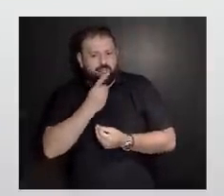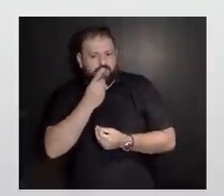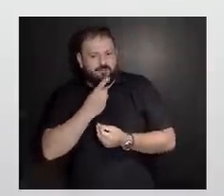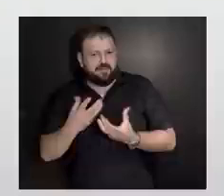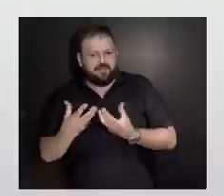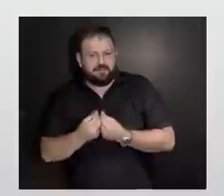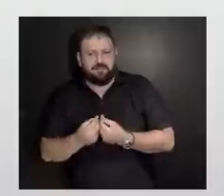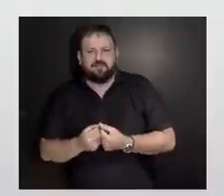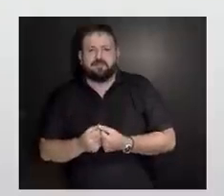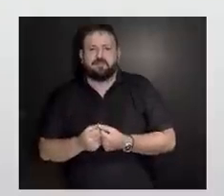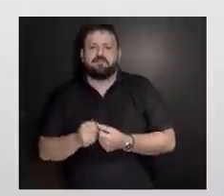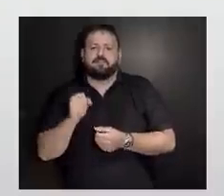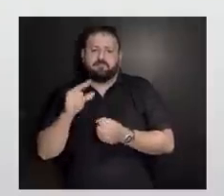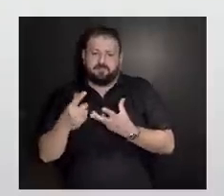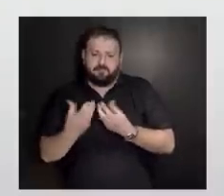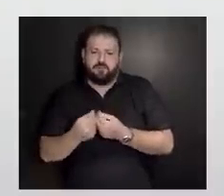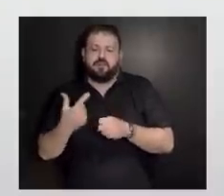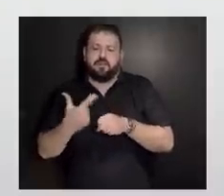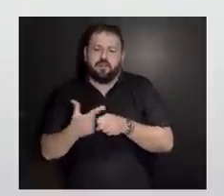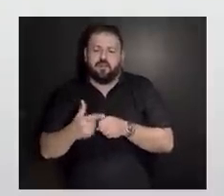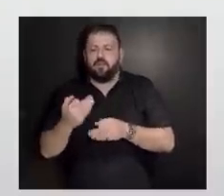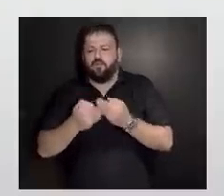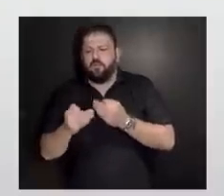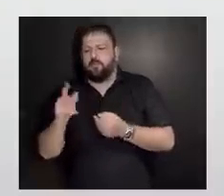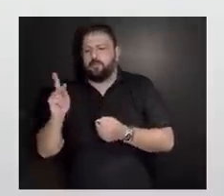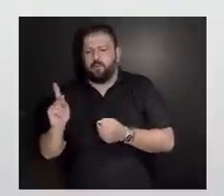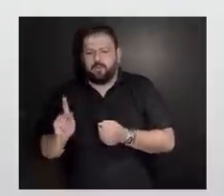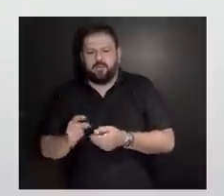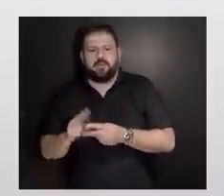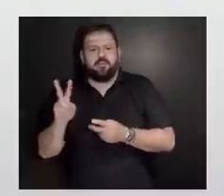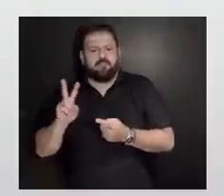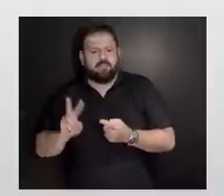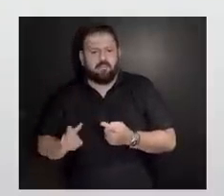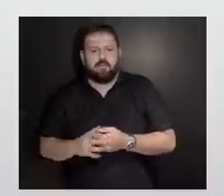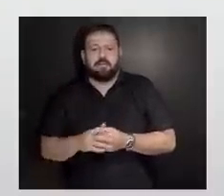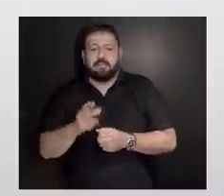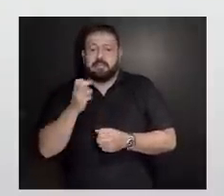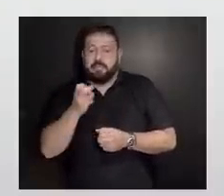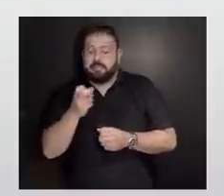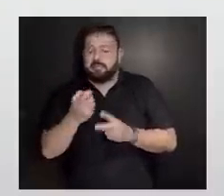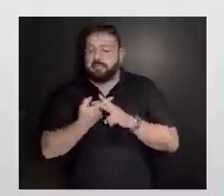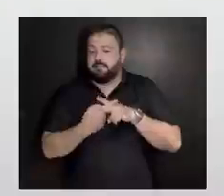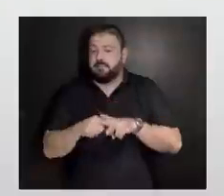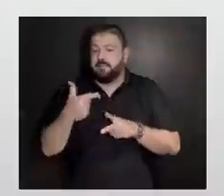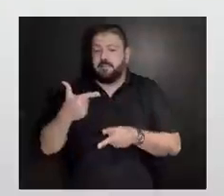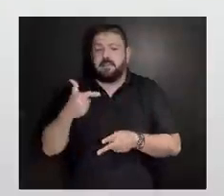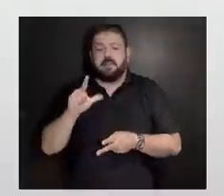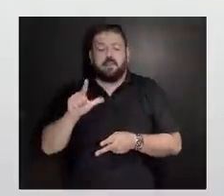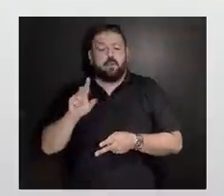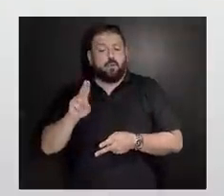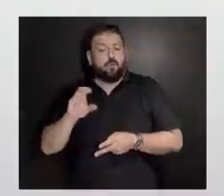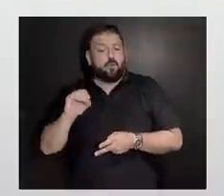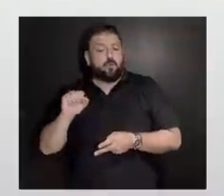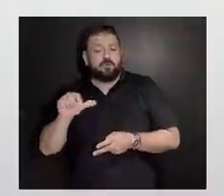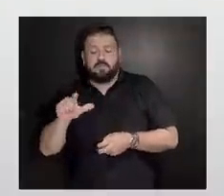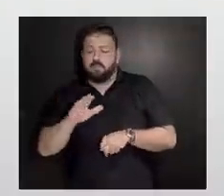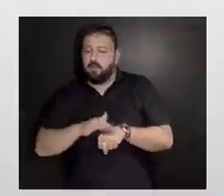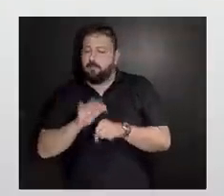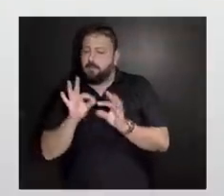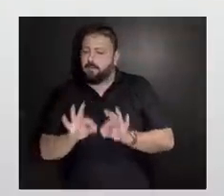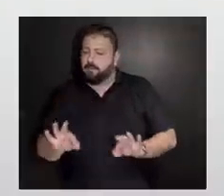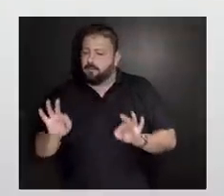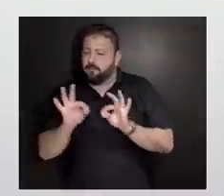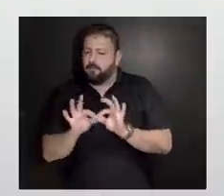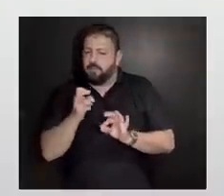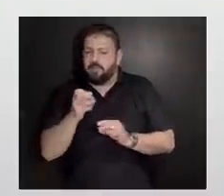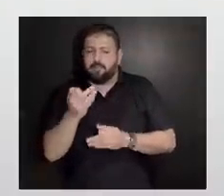como lo son las grasas o las proteínas. Sin embargo, la glucosa es la principal, es la más importante y es la más abundante.